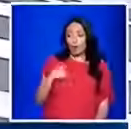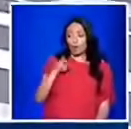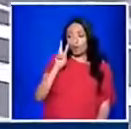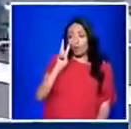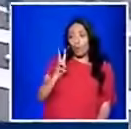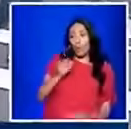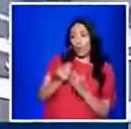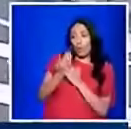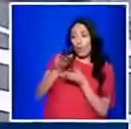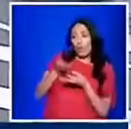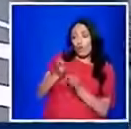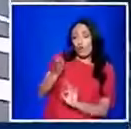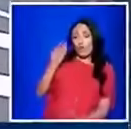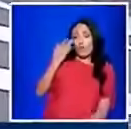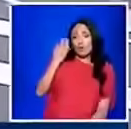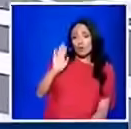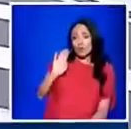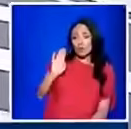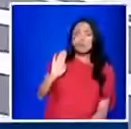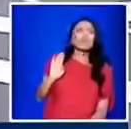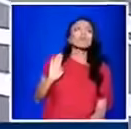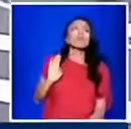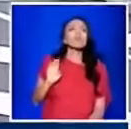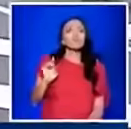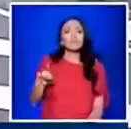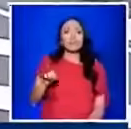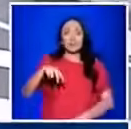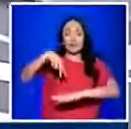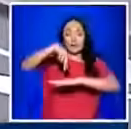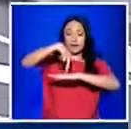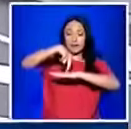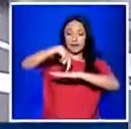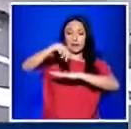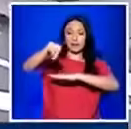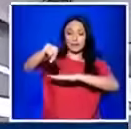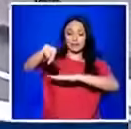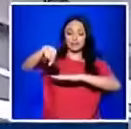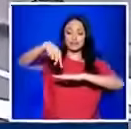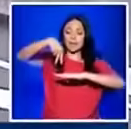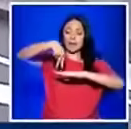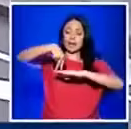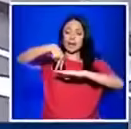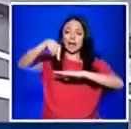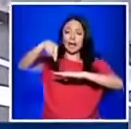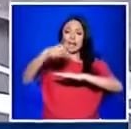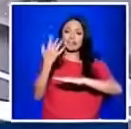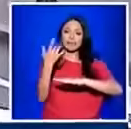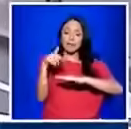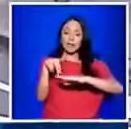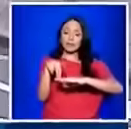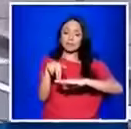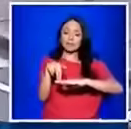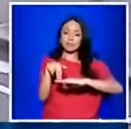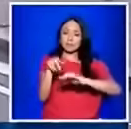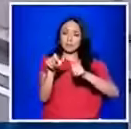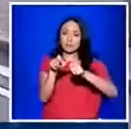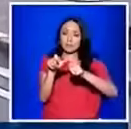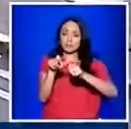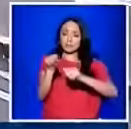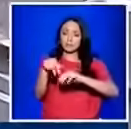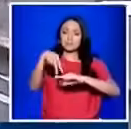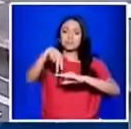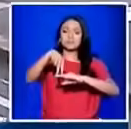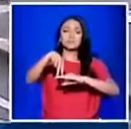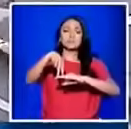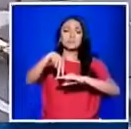sé. Sabrán, pero se hacen en esquina de la, hasta casi acá de las Ramírez Dávalos, se